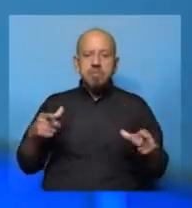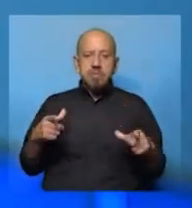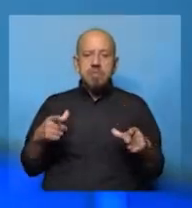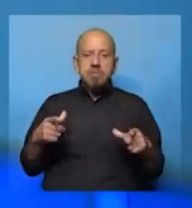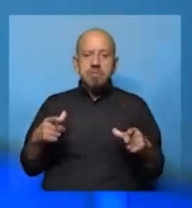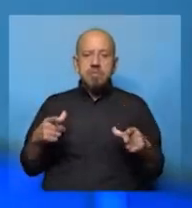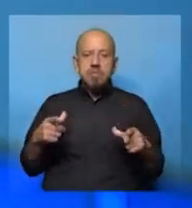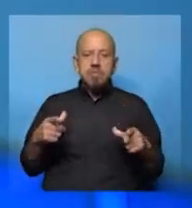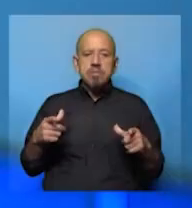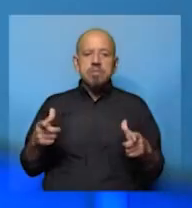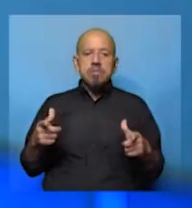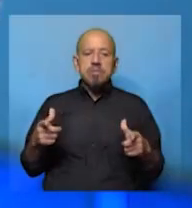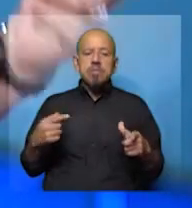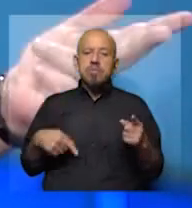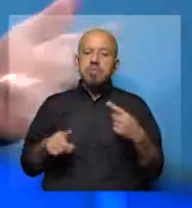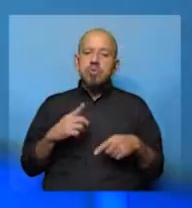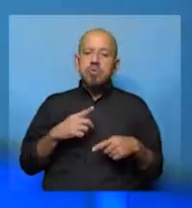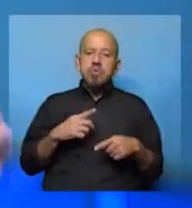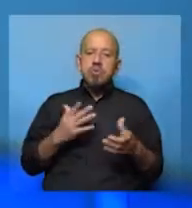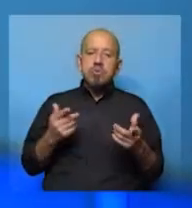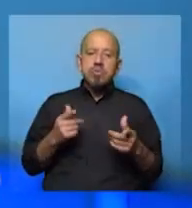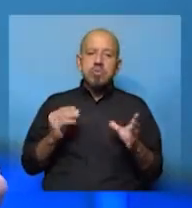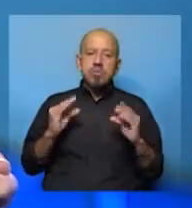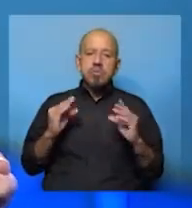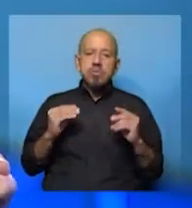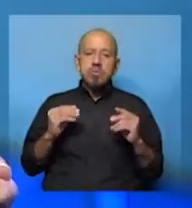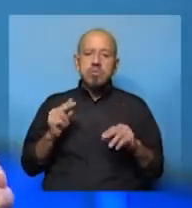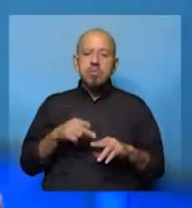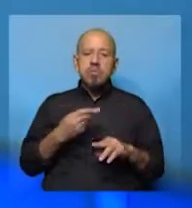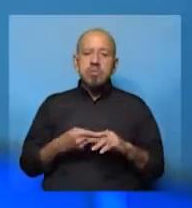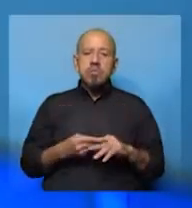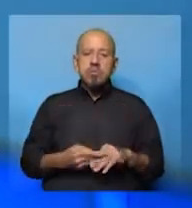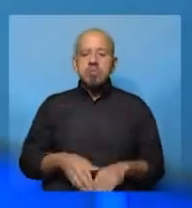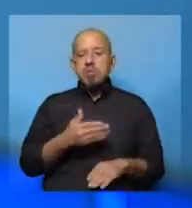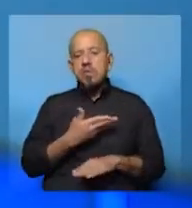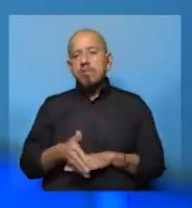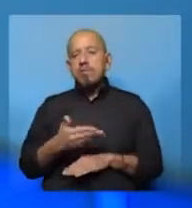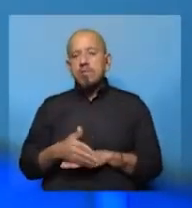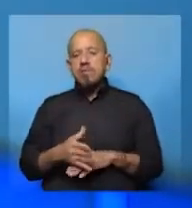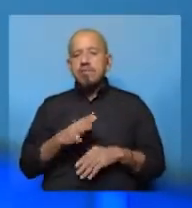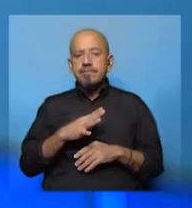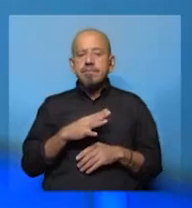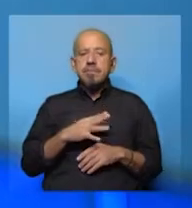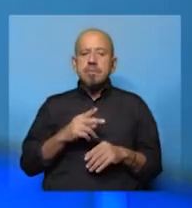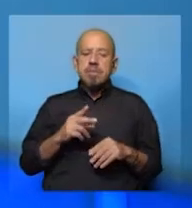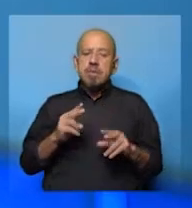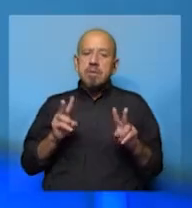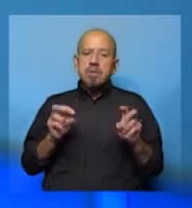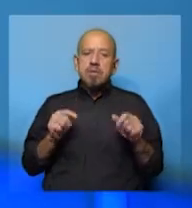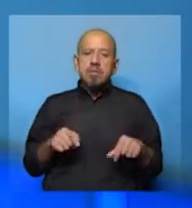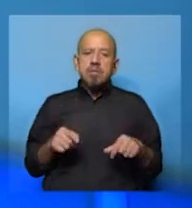Juan y viene y lo arregla y cuando vuelve a hora de noche está otra vez afuera entonces ahí hay un tema que nosotros tenemos que